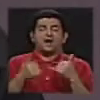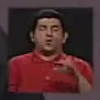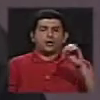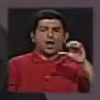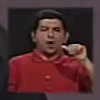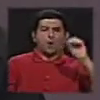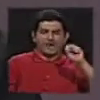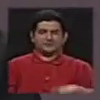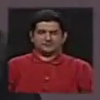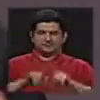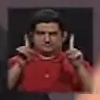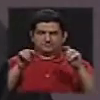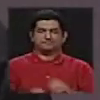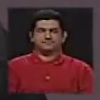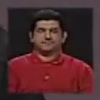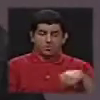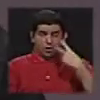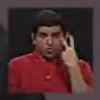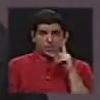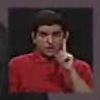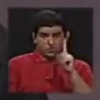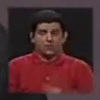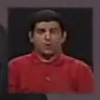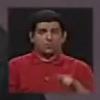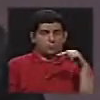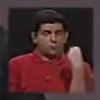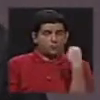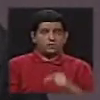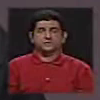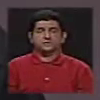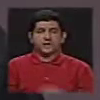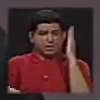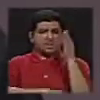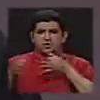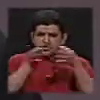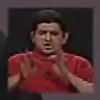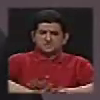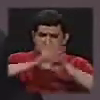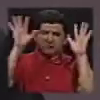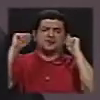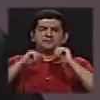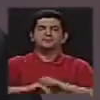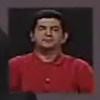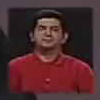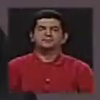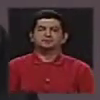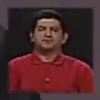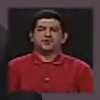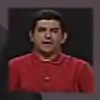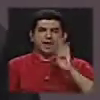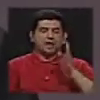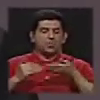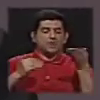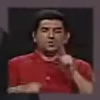OAS. Porque, bueno, hoy lo vimos en un noticiero al mediodía donde se explica claramente que hay 4